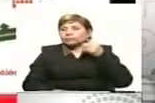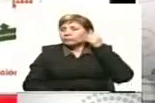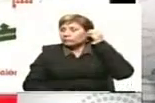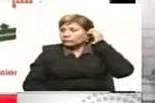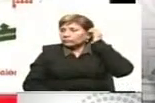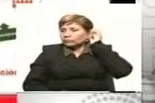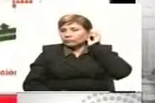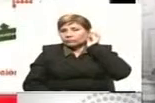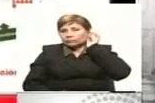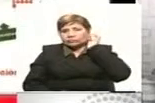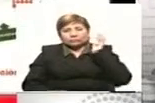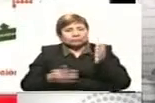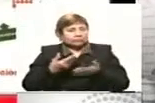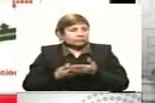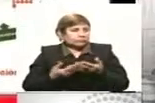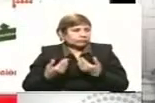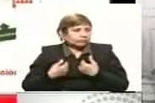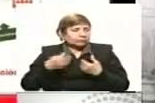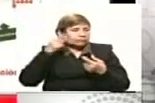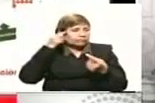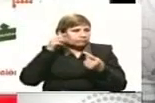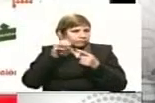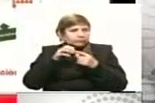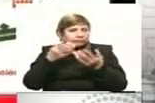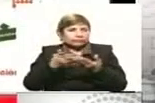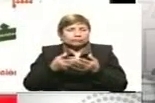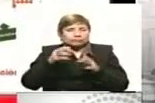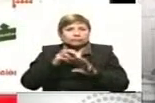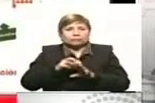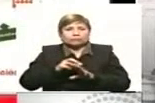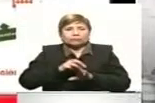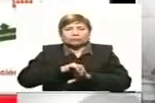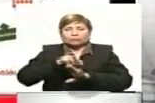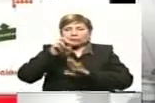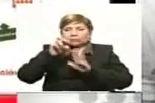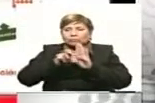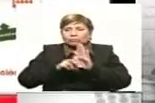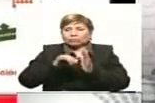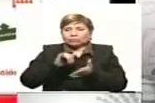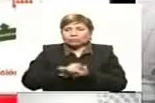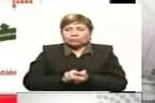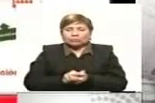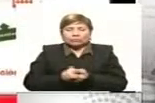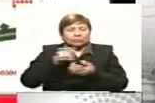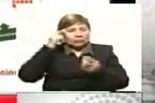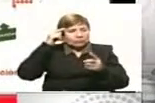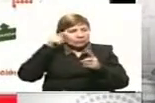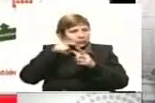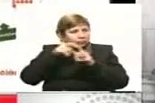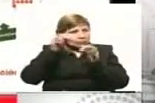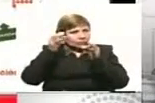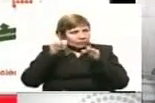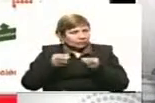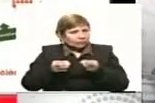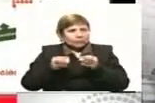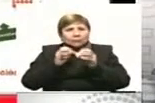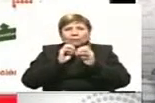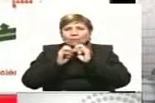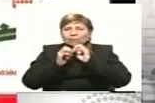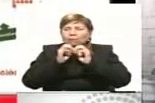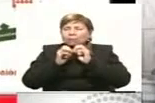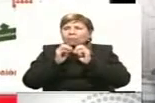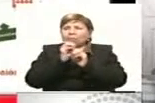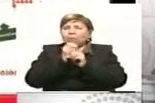estamos apuntando a eso. El Ministerio tiene un proyecto, el PECRIS, que apunta justamente a armar